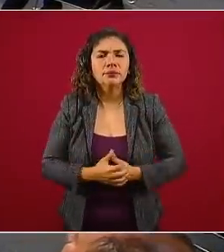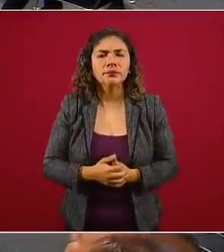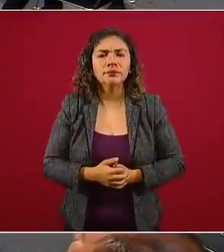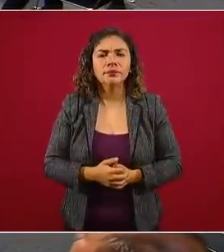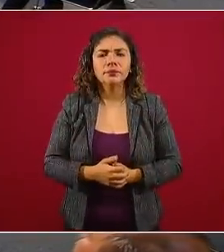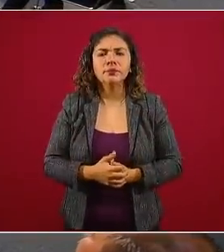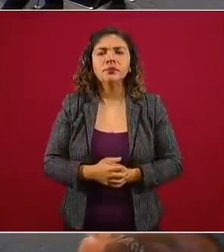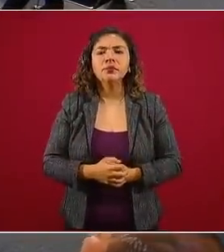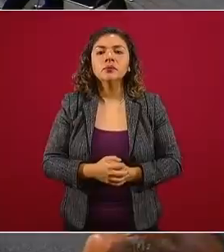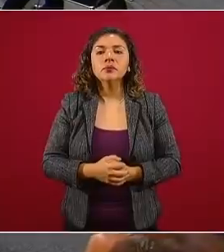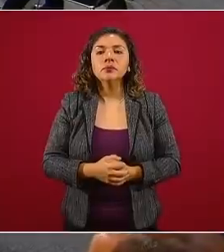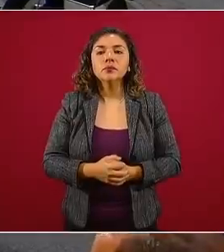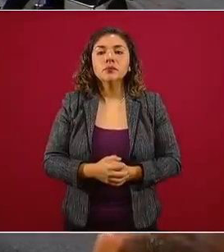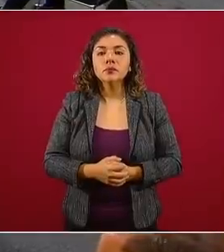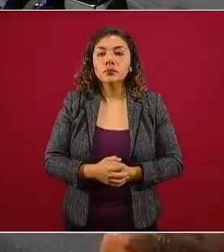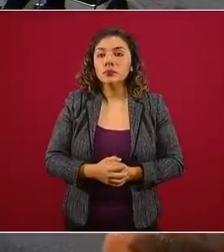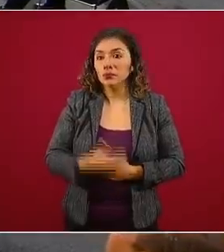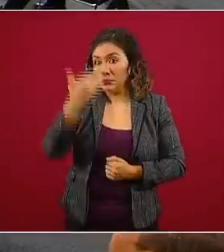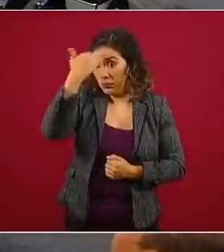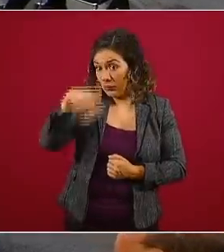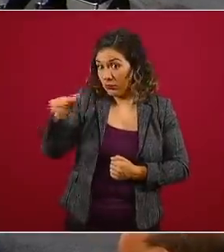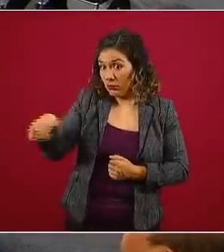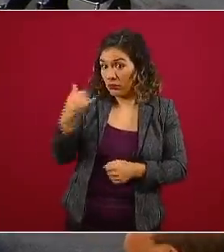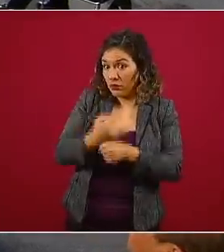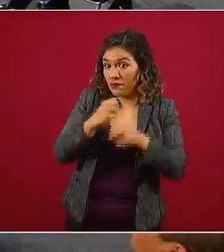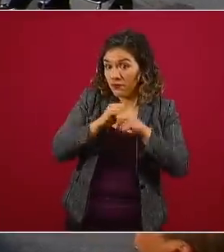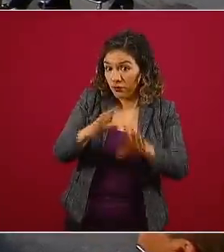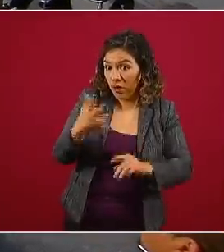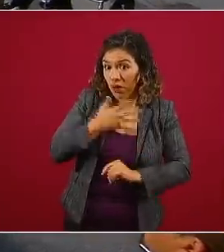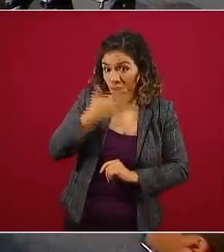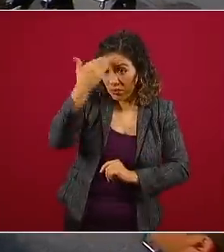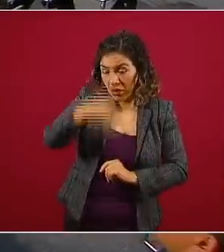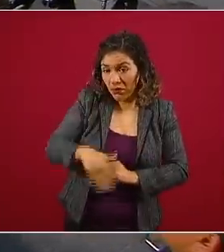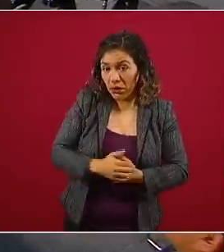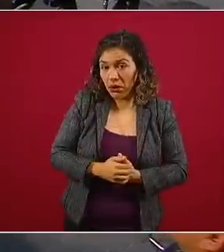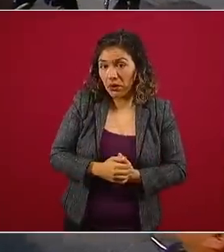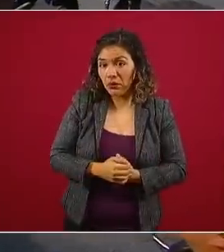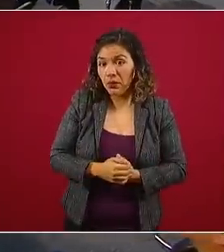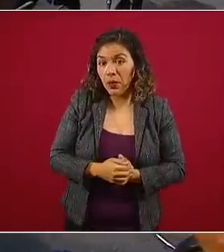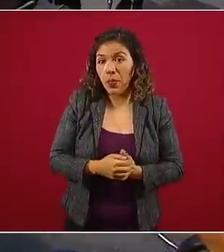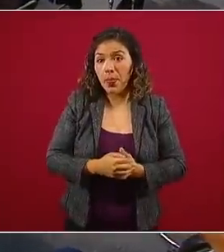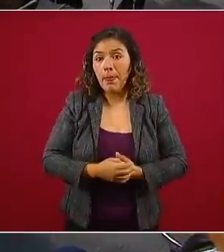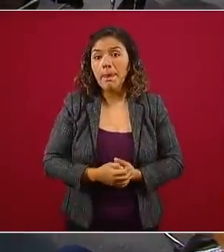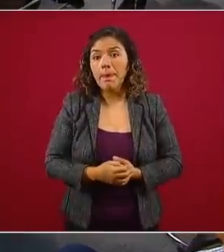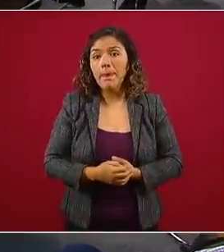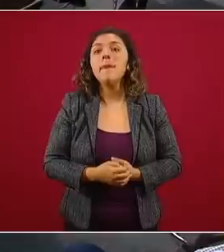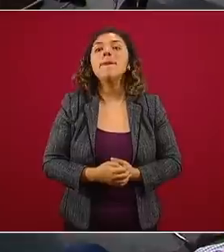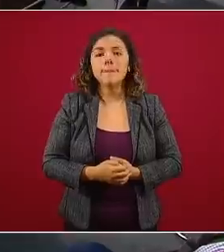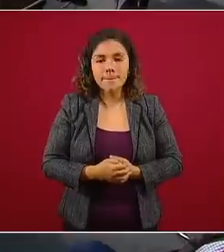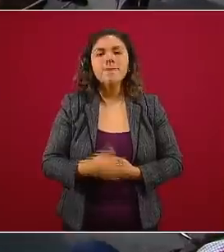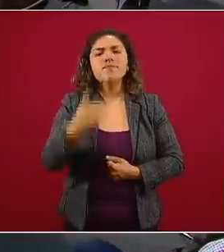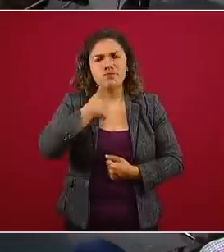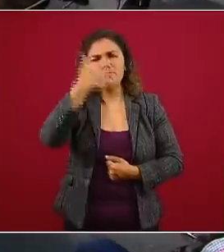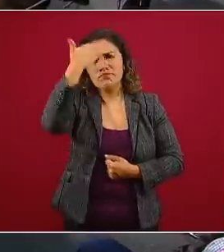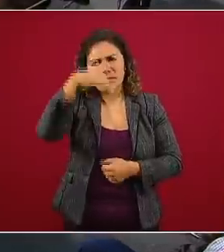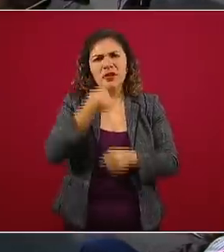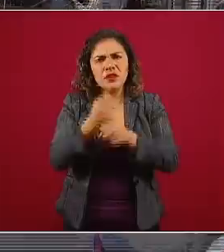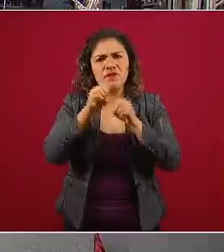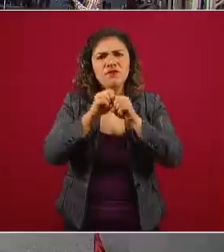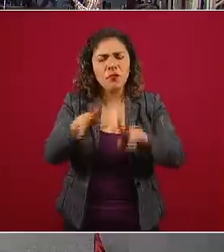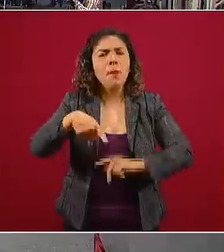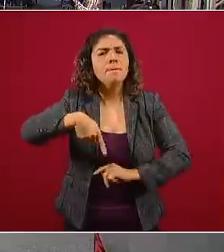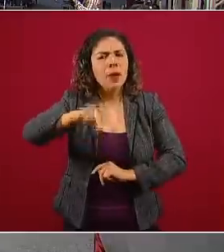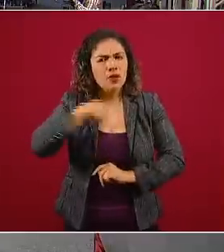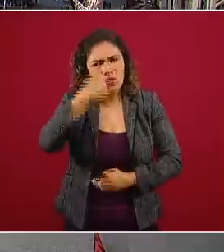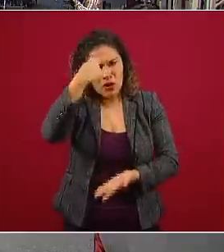doctor se tiene información sobre eso tengo información circunstancial a ver sí tengo información circunstancial pero creo que